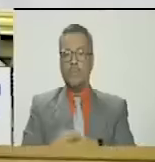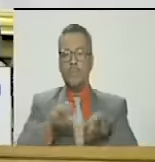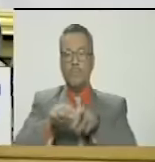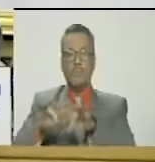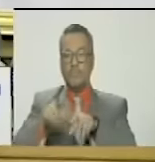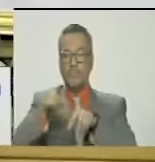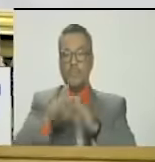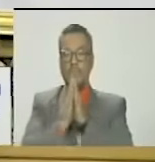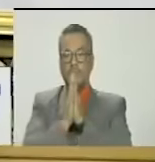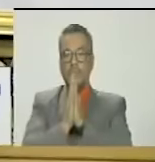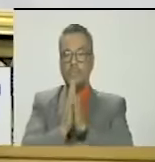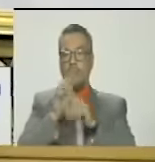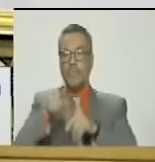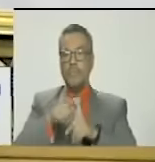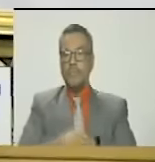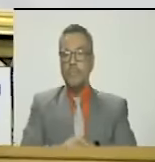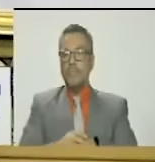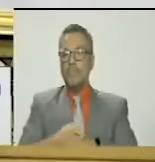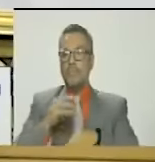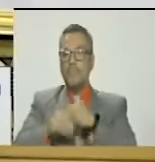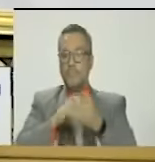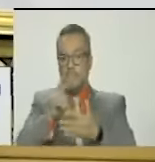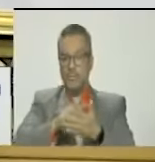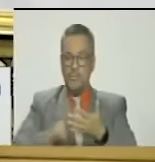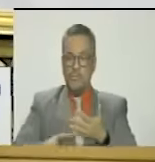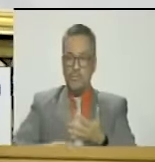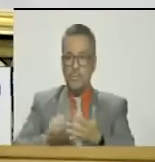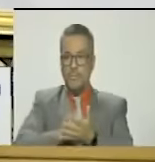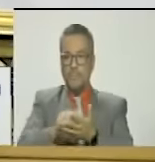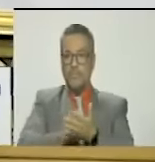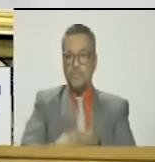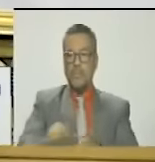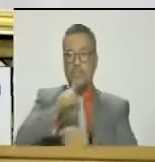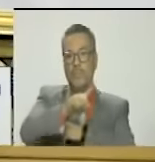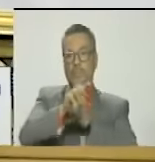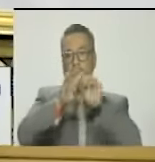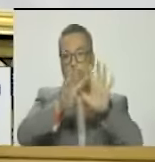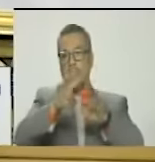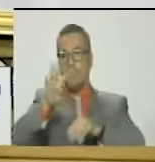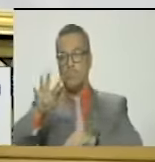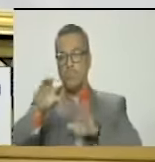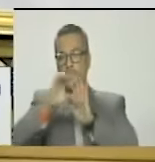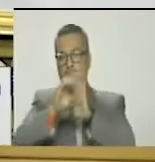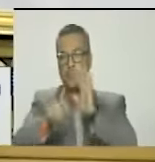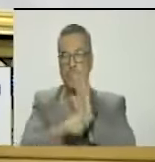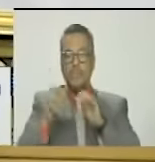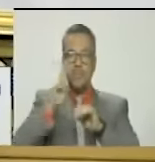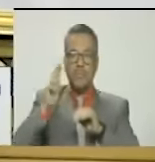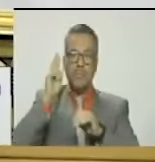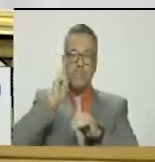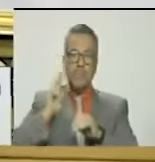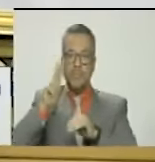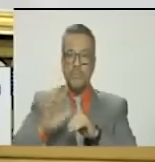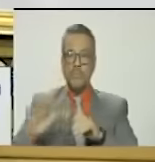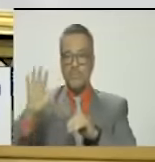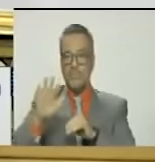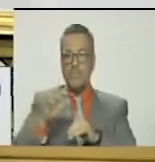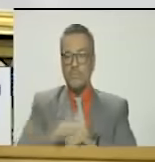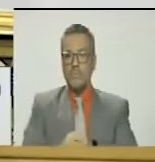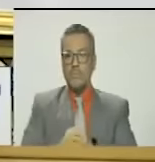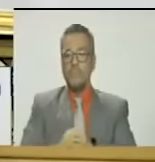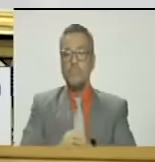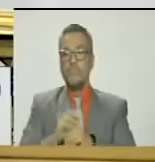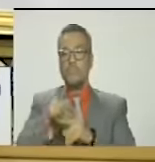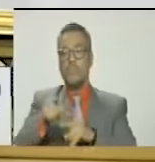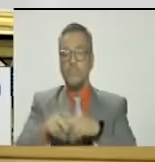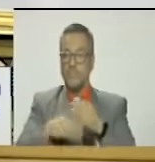Secretario accidental, por favor, sírvase dar lectura al artículo 194 de la Constitución de la República Bolivariana de Venezuela